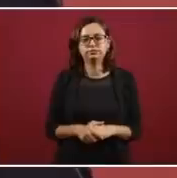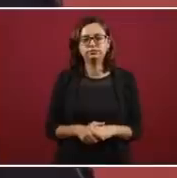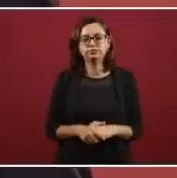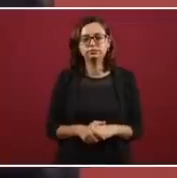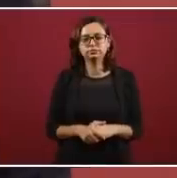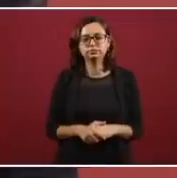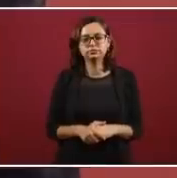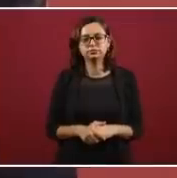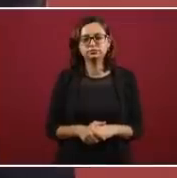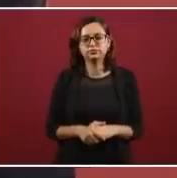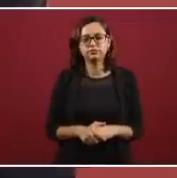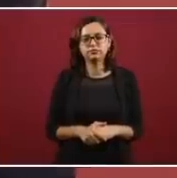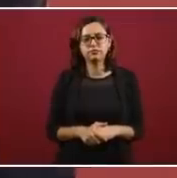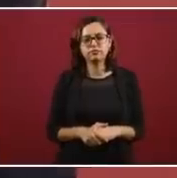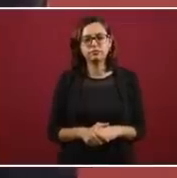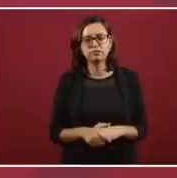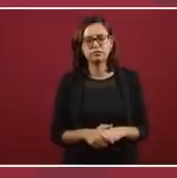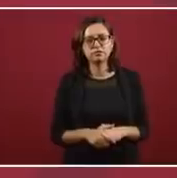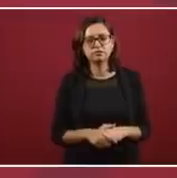los